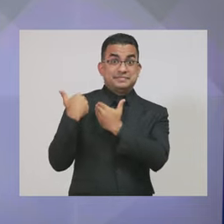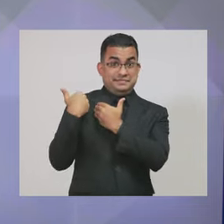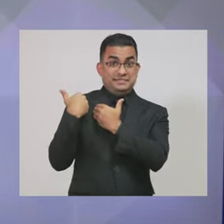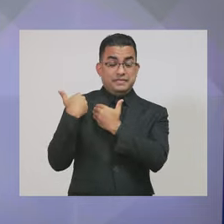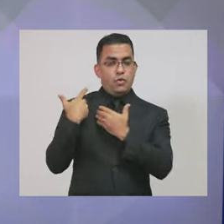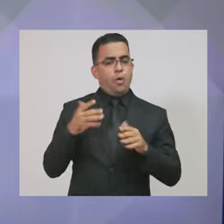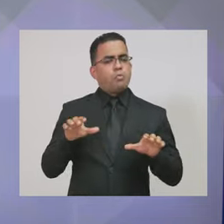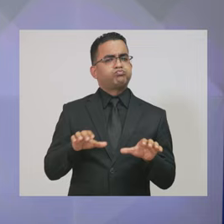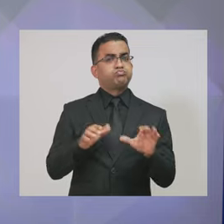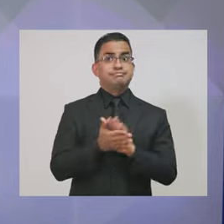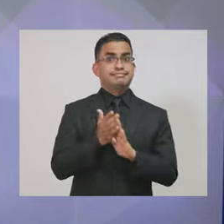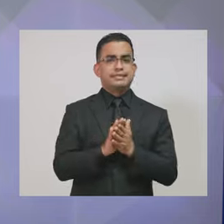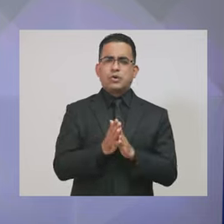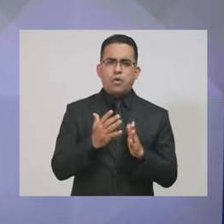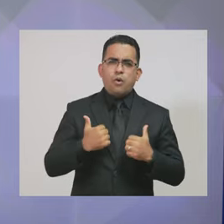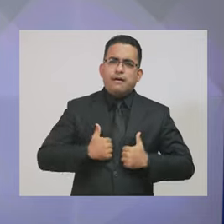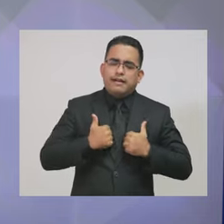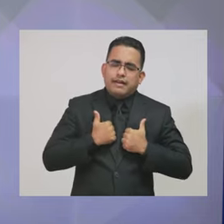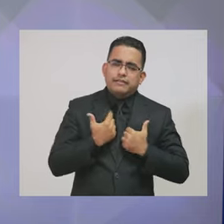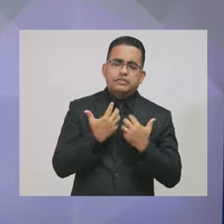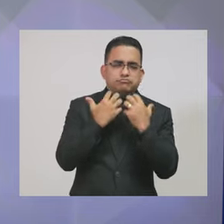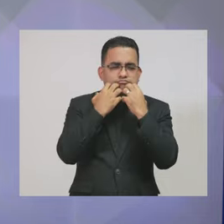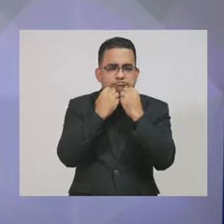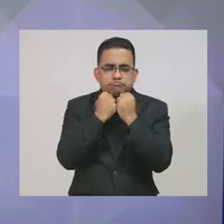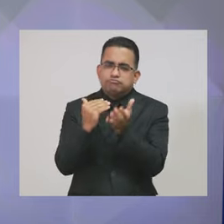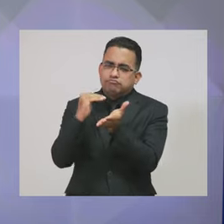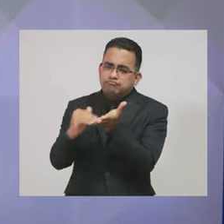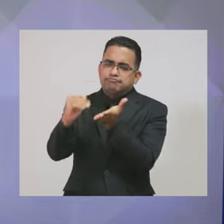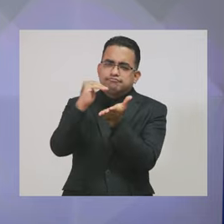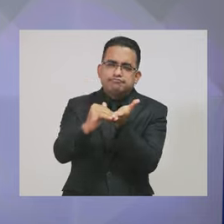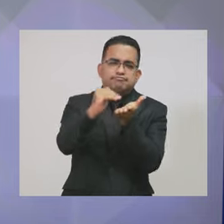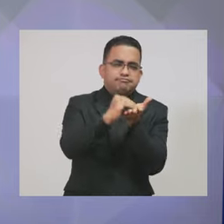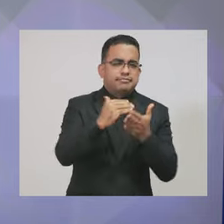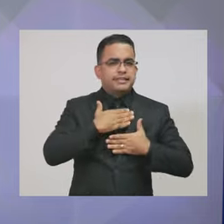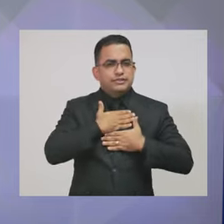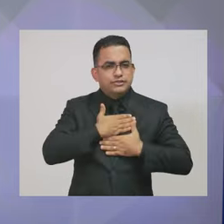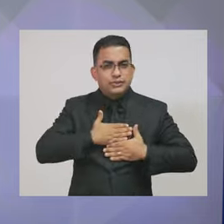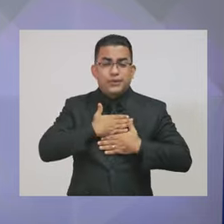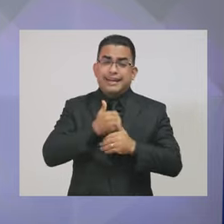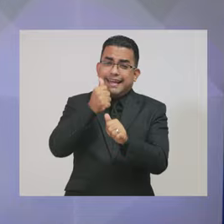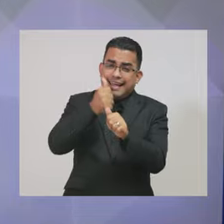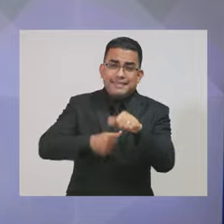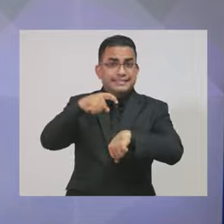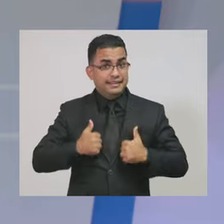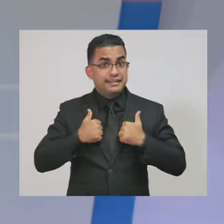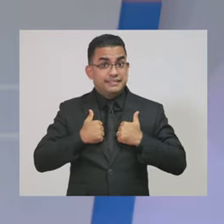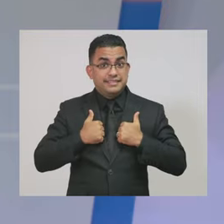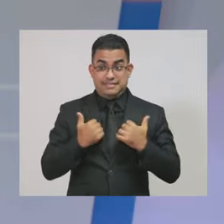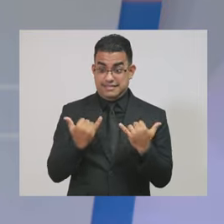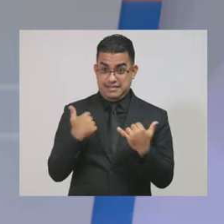responsabilidades sino a vivir intensamente amar perdonar y disfrutar cada segundo que nos regala la vida